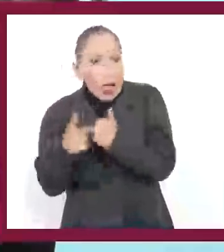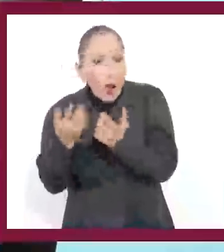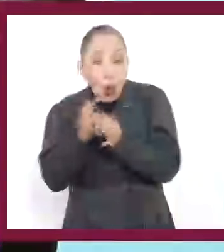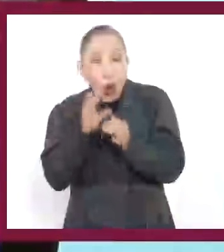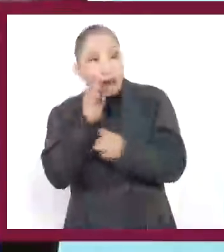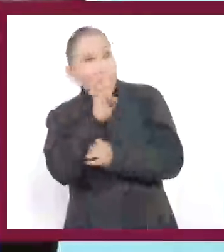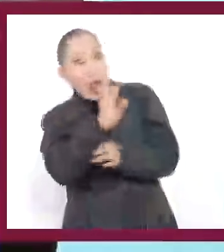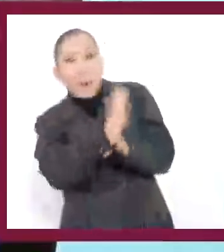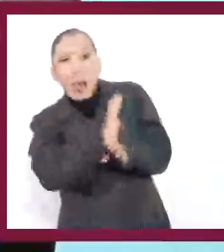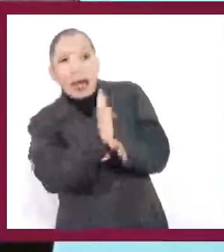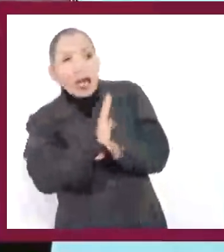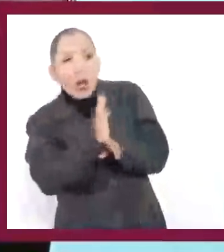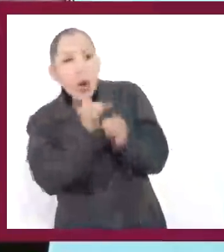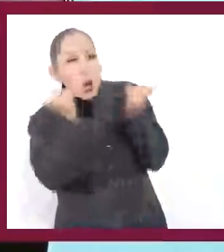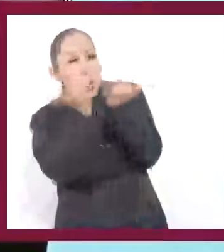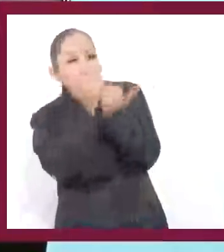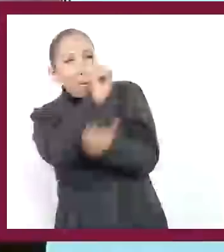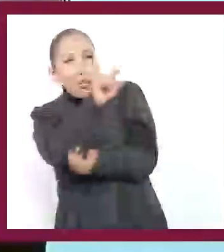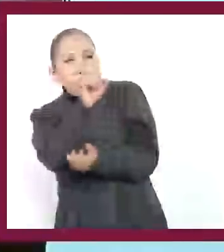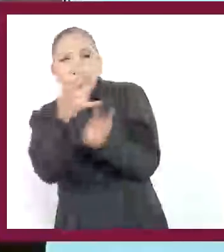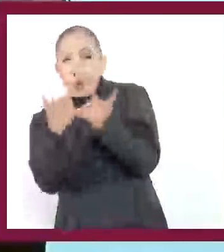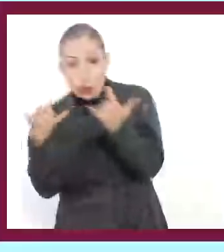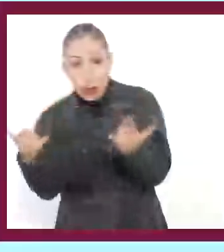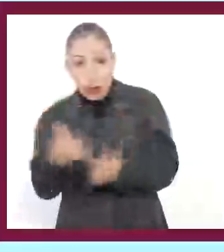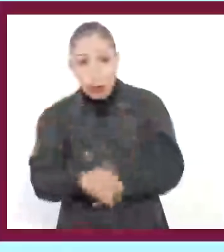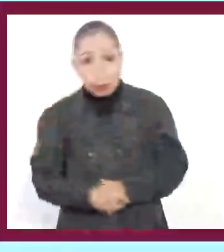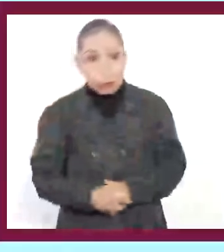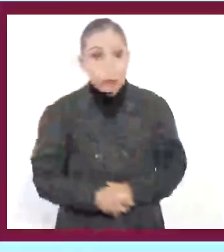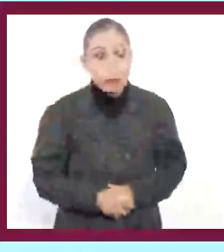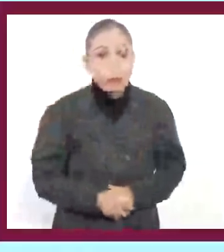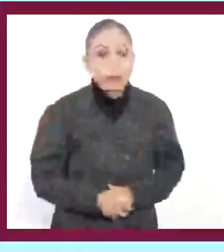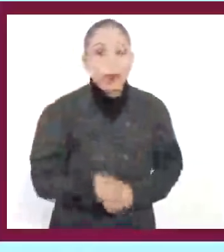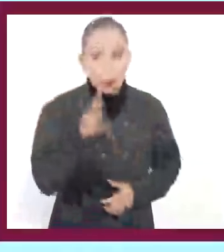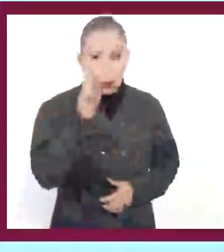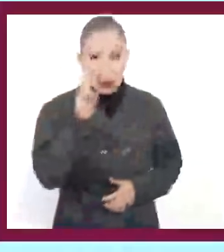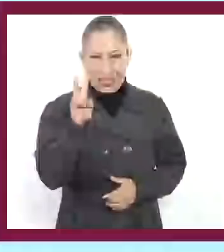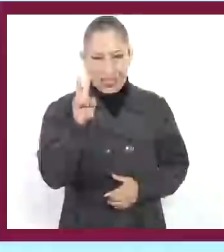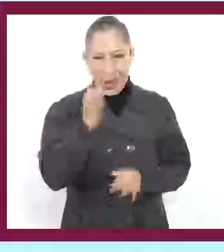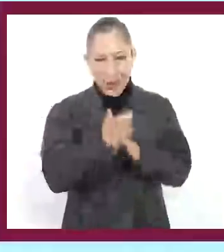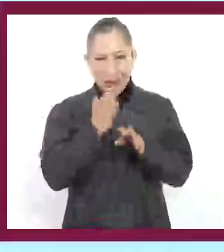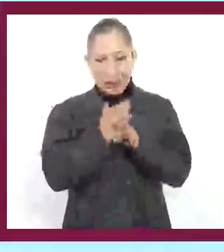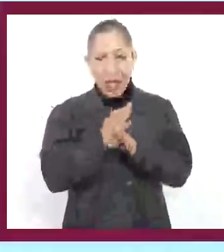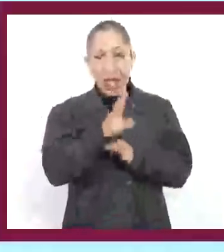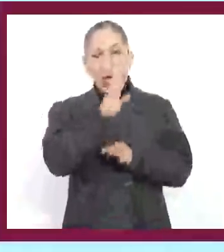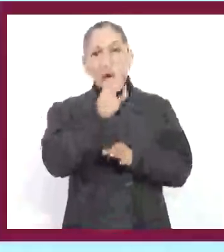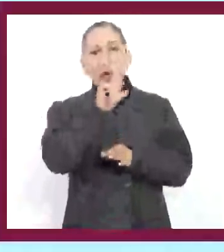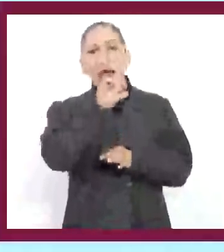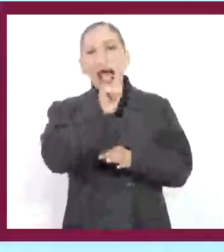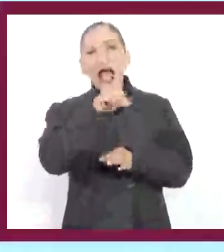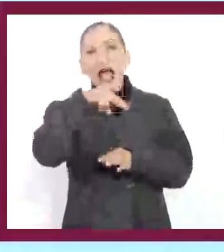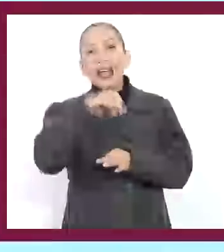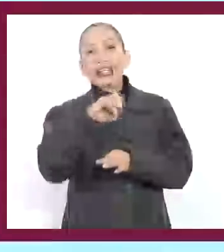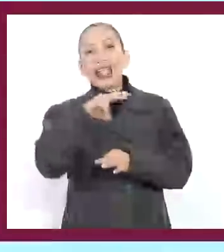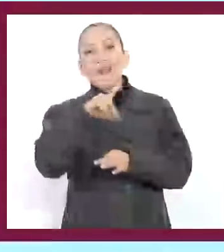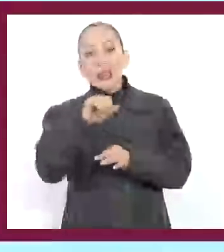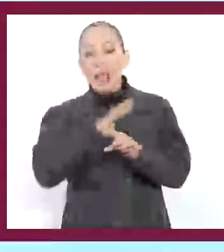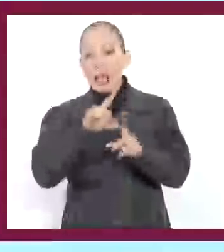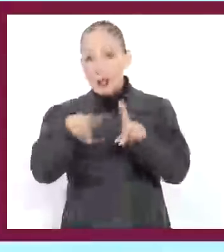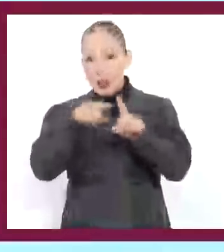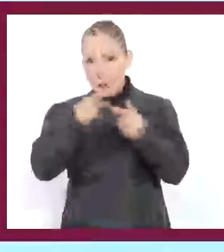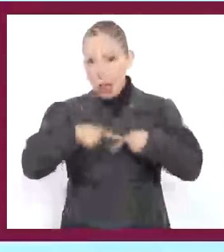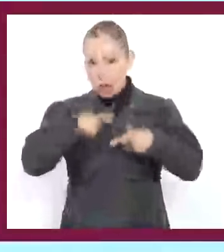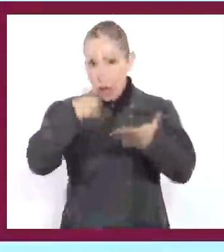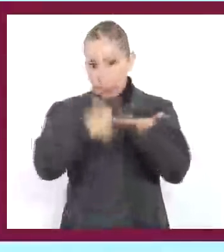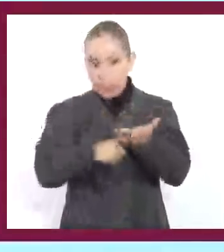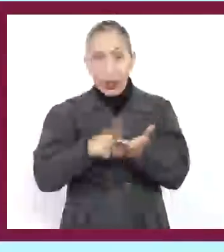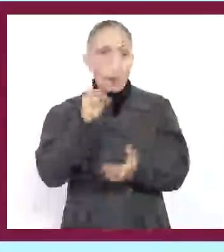vieron alguna película con la misma historia? Como habrán notado, el cuento de Blancanieves tiene varios personajes.